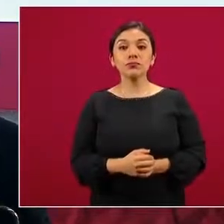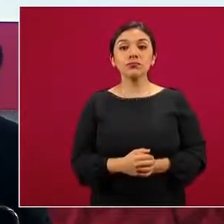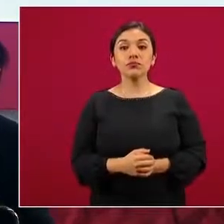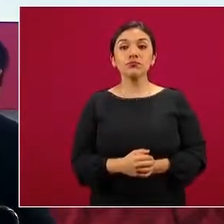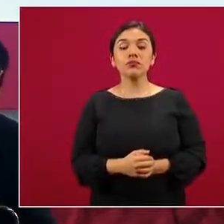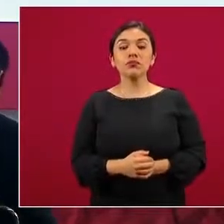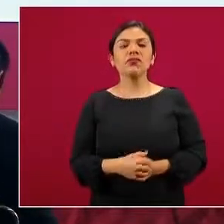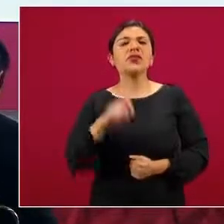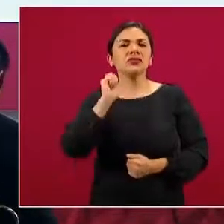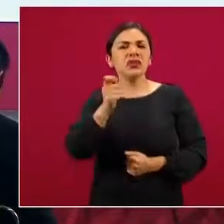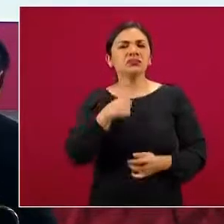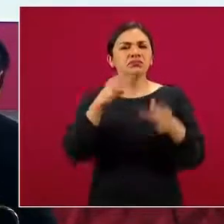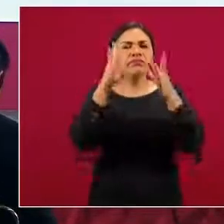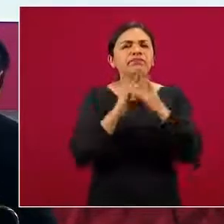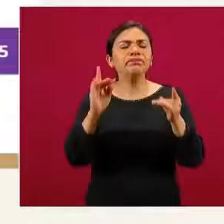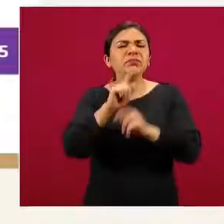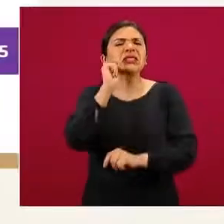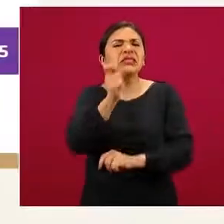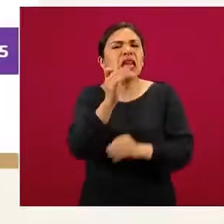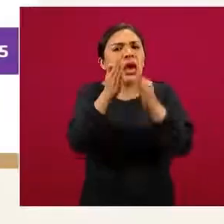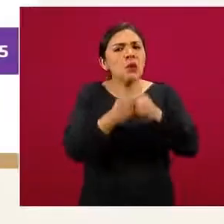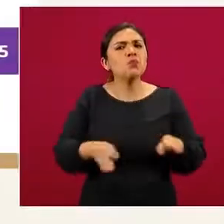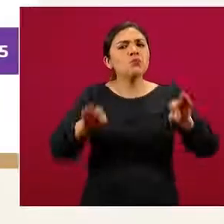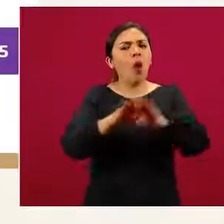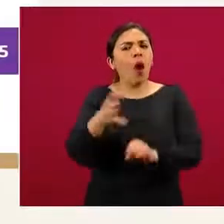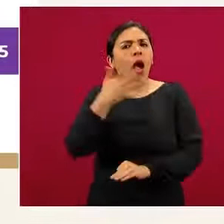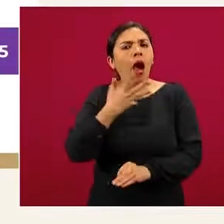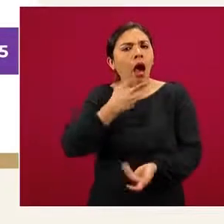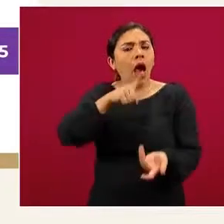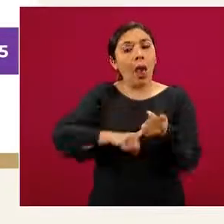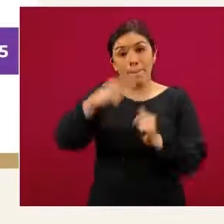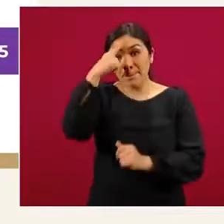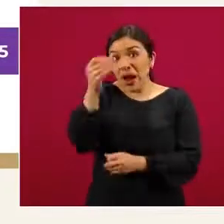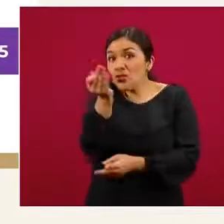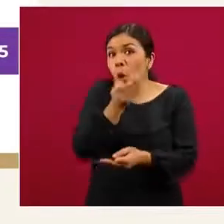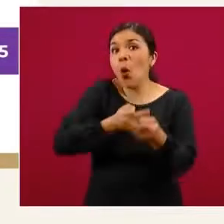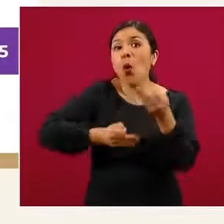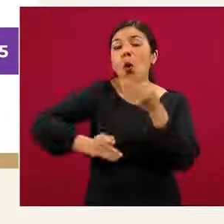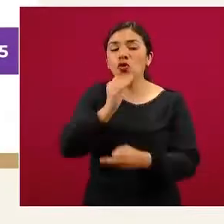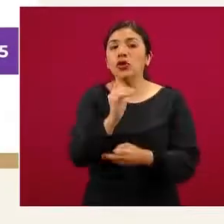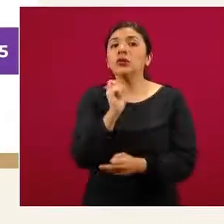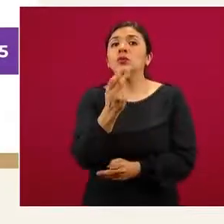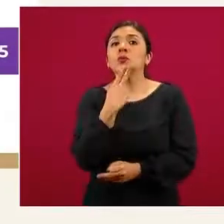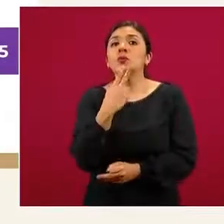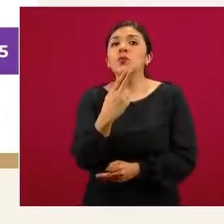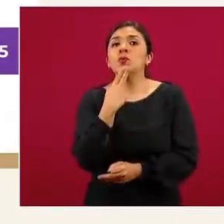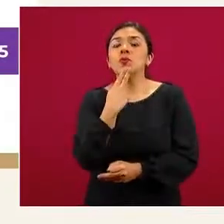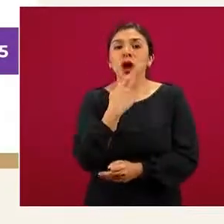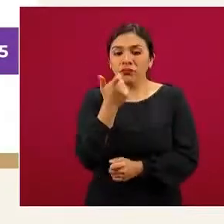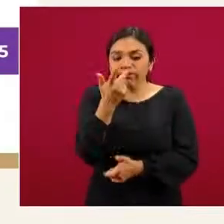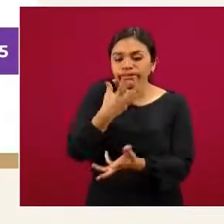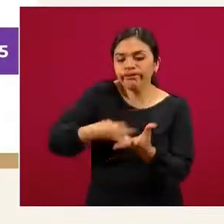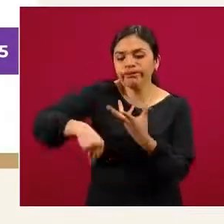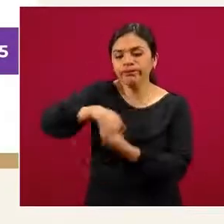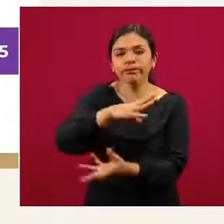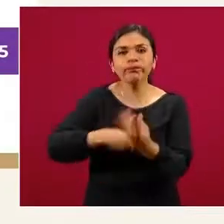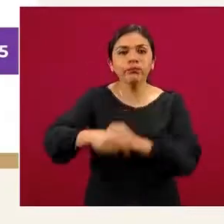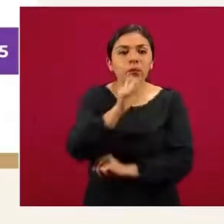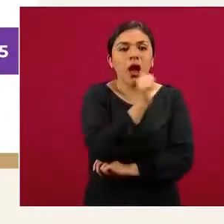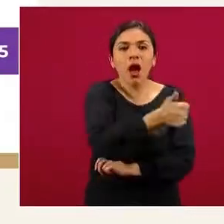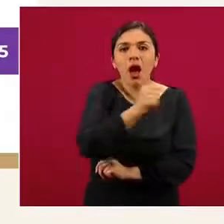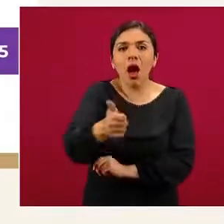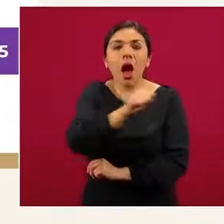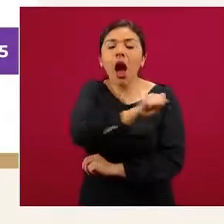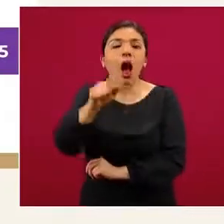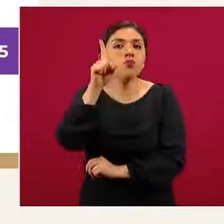sobre la importancia que tiene para todo promover la autonomía económica de las mujeres. ¿Qué quiere